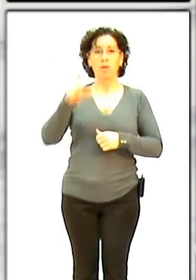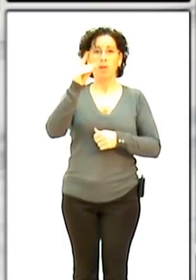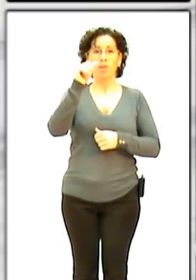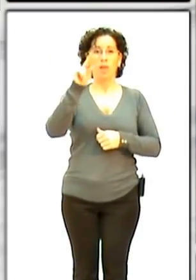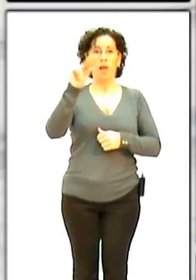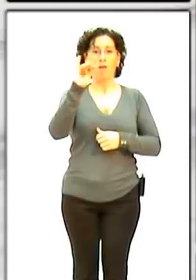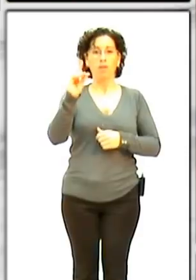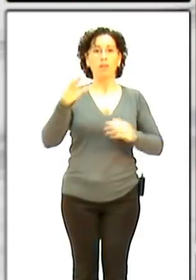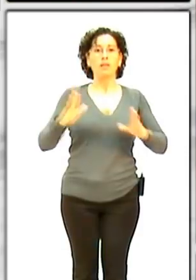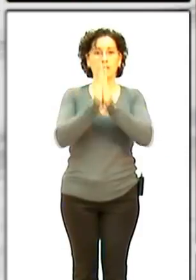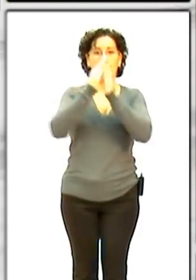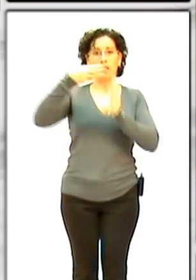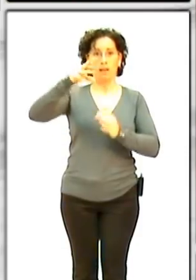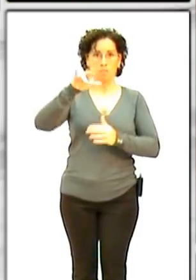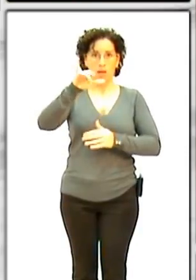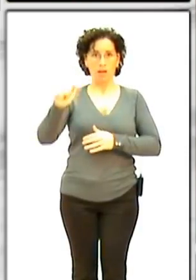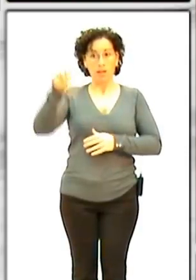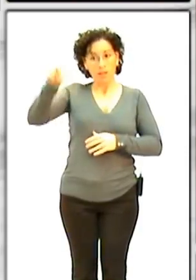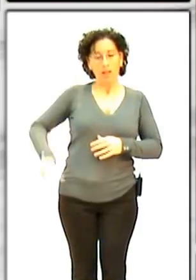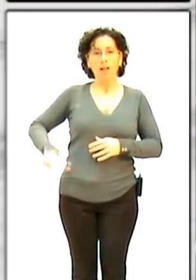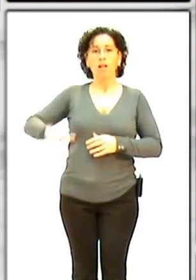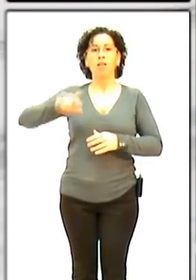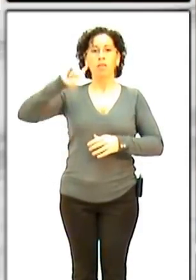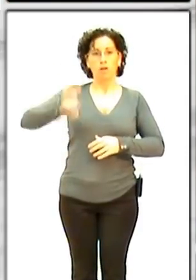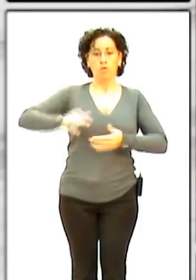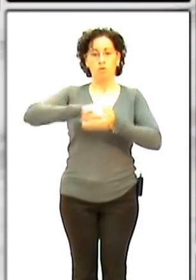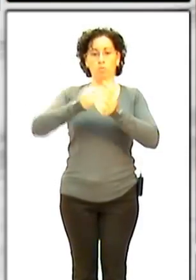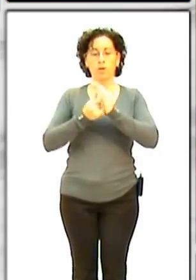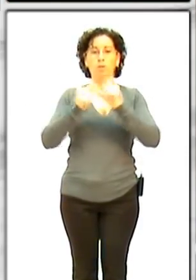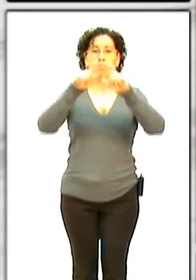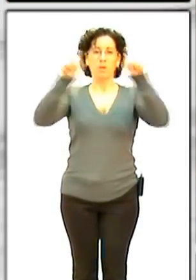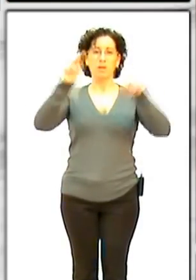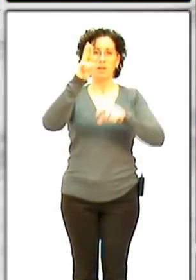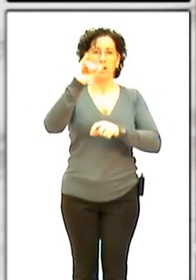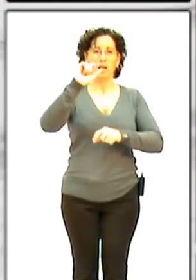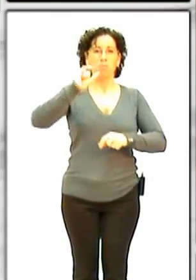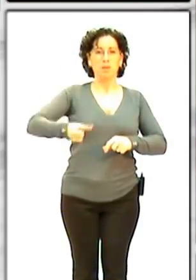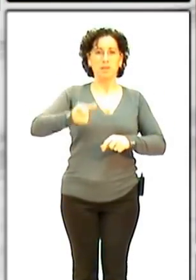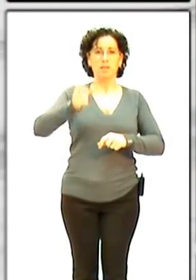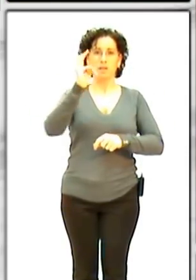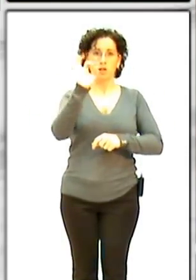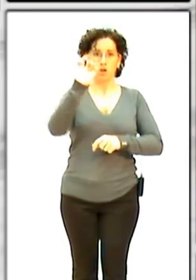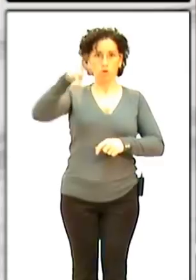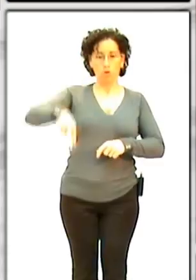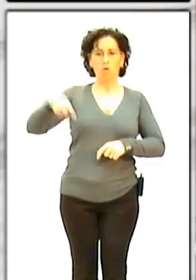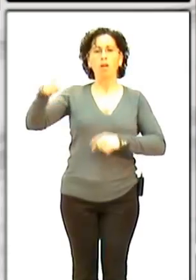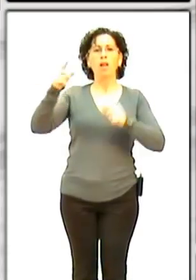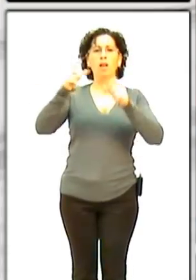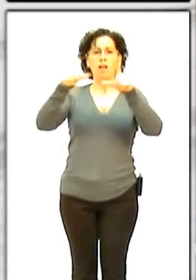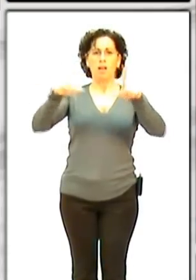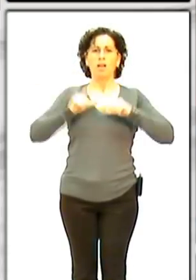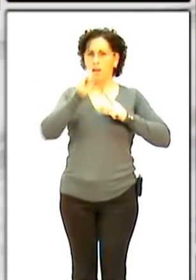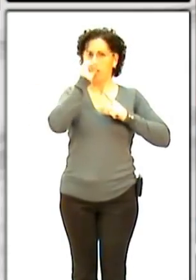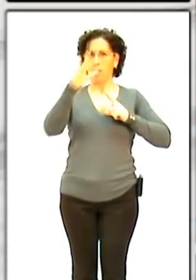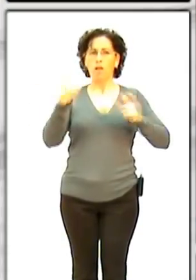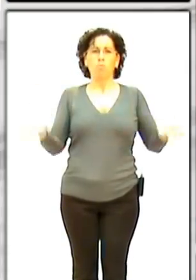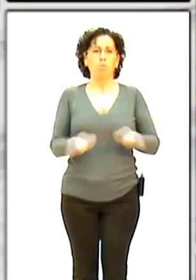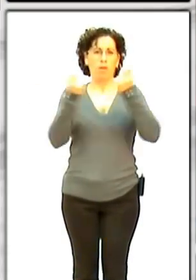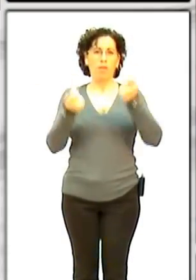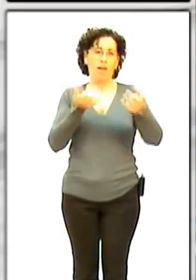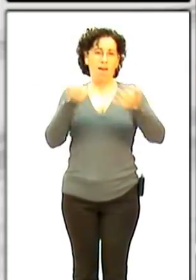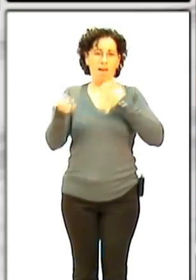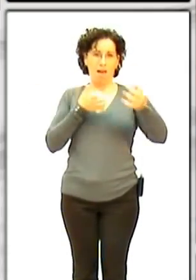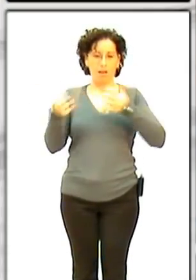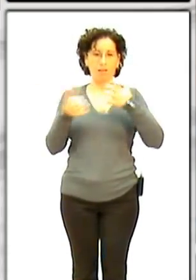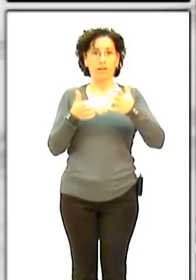Santamaría. David es director de proyectos de la empresa Pixstorm, licenciado en Publicidad y Artes Plásticas. Como veis, la discapacidad